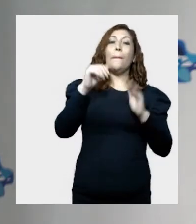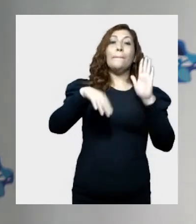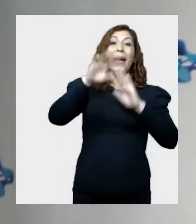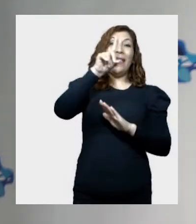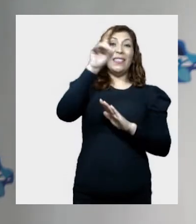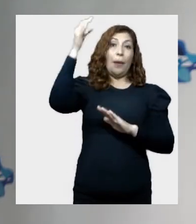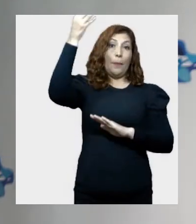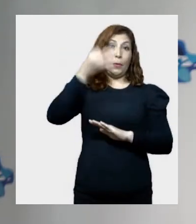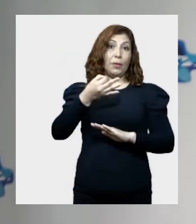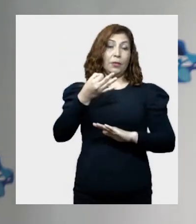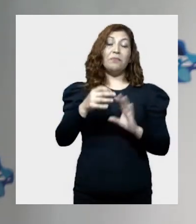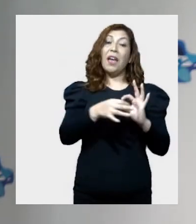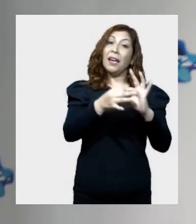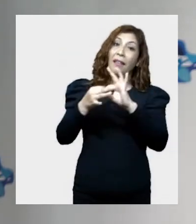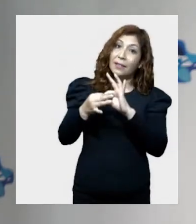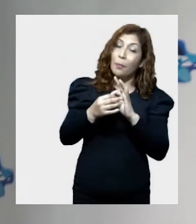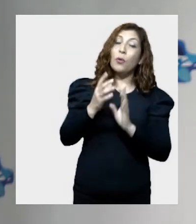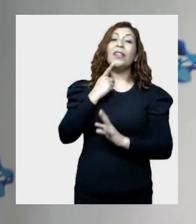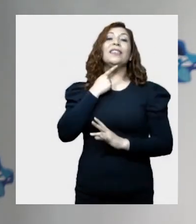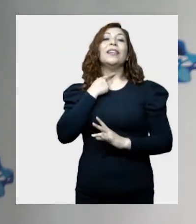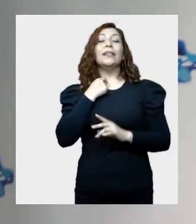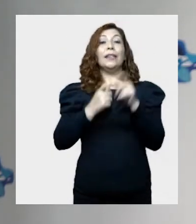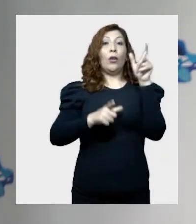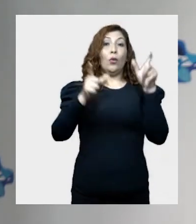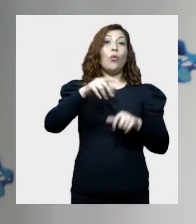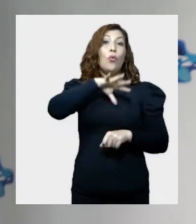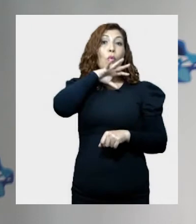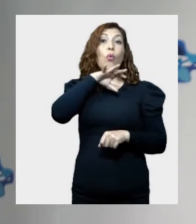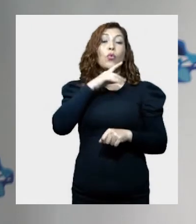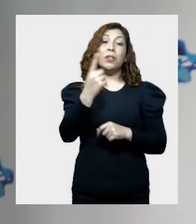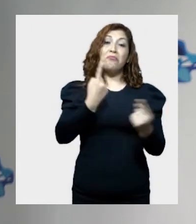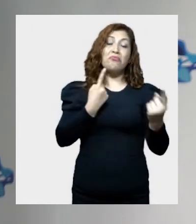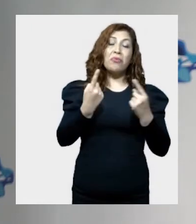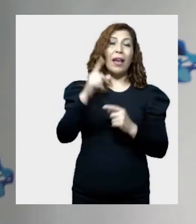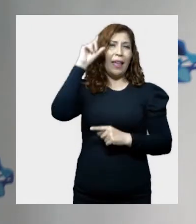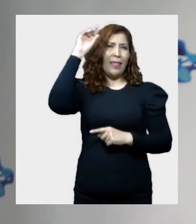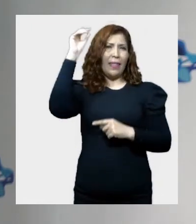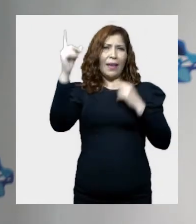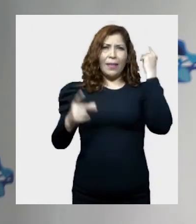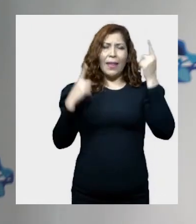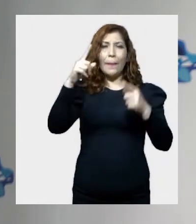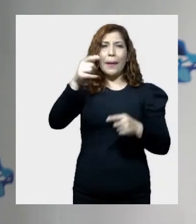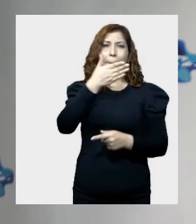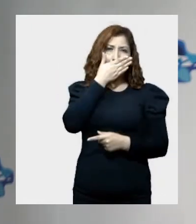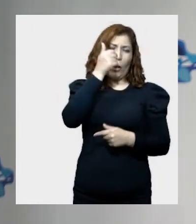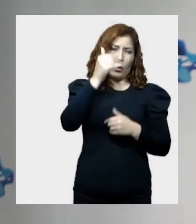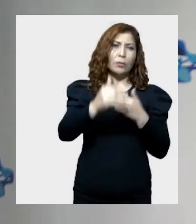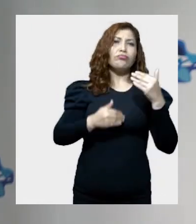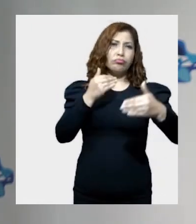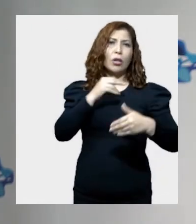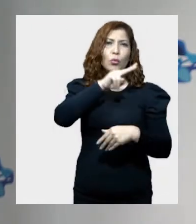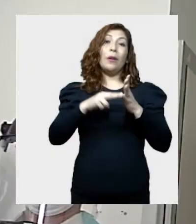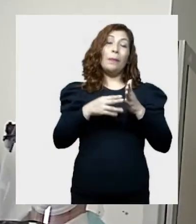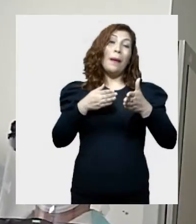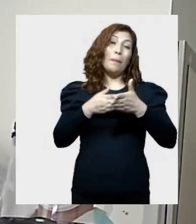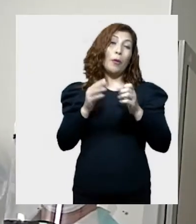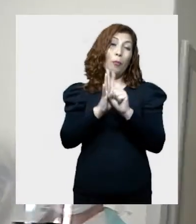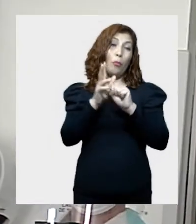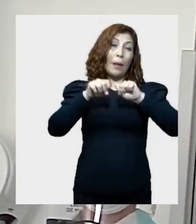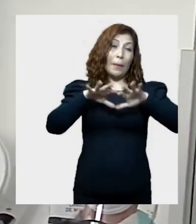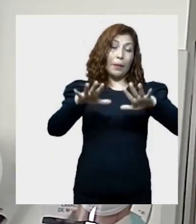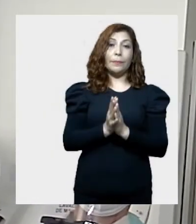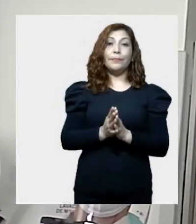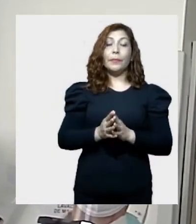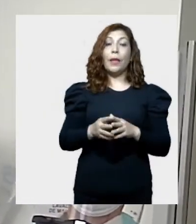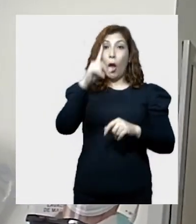100%. Agradecemos el interés de nuestros usuarios por aportar con ideas para la mejora continua de nuestra gestión. Hospital